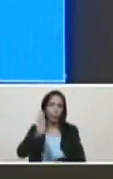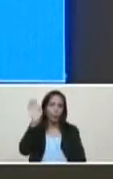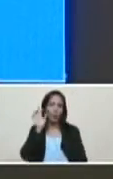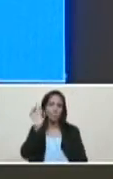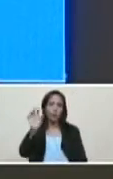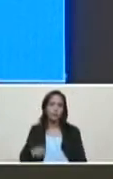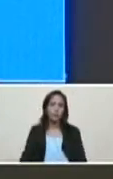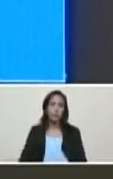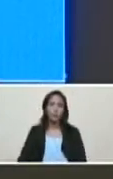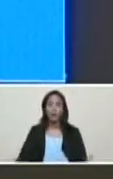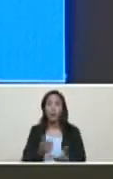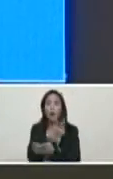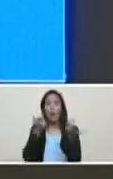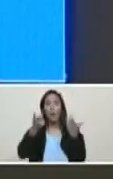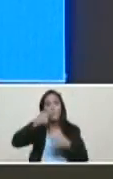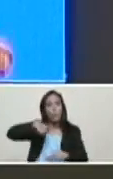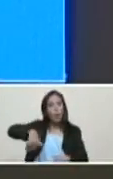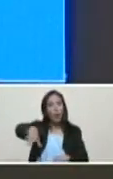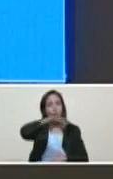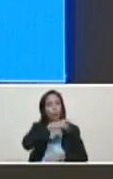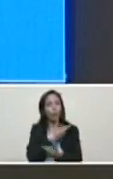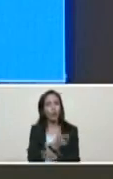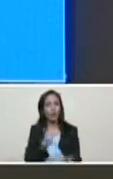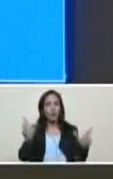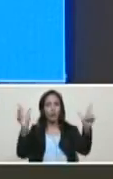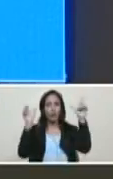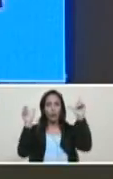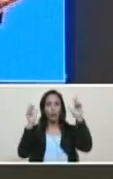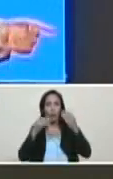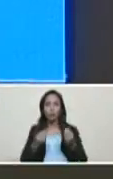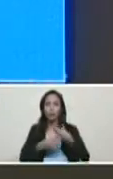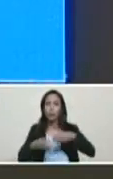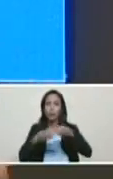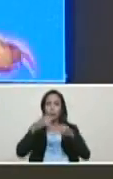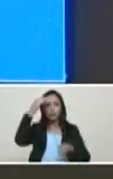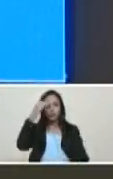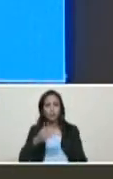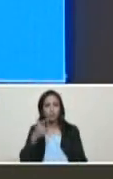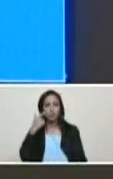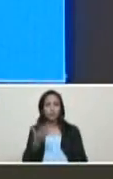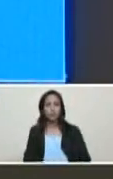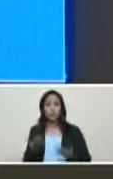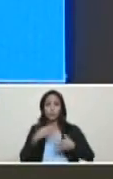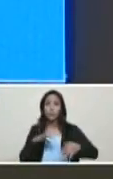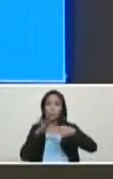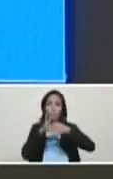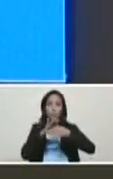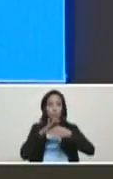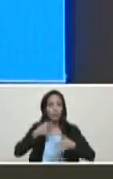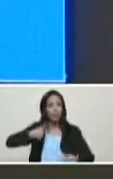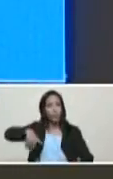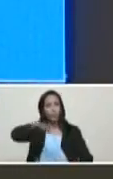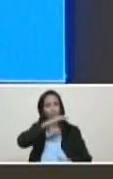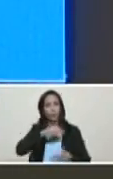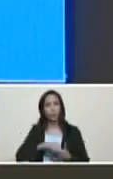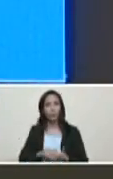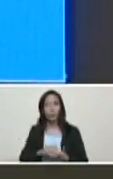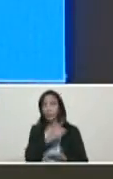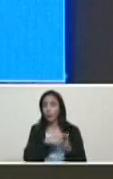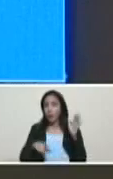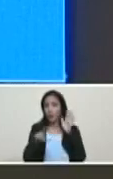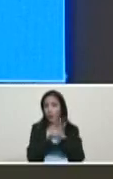Liberó un continente entero. Liberó un pueblo, construyó una fuerza armada, unió a todo el pueblo venezolano y dejó un